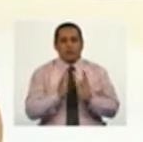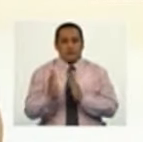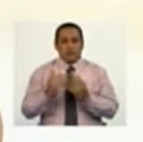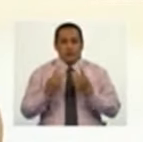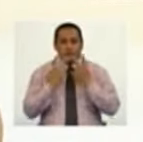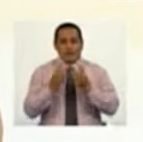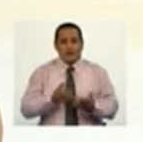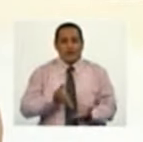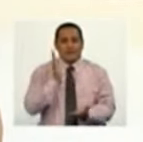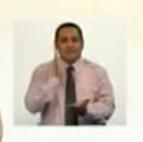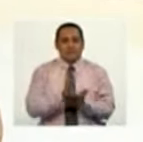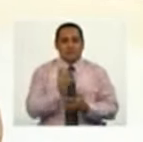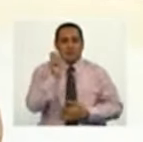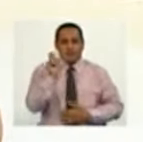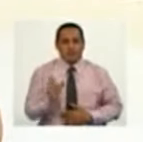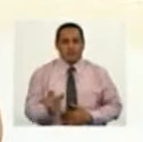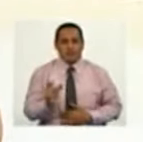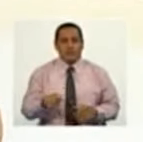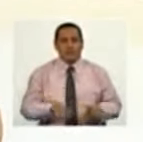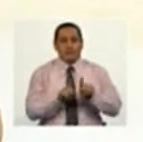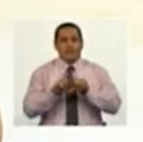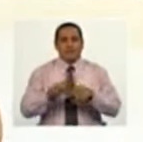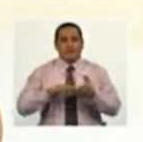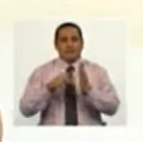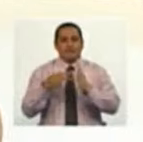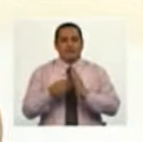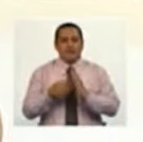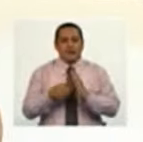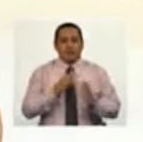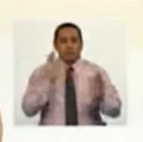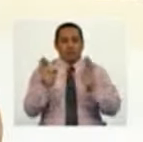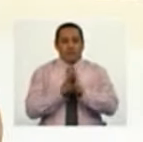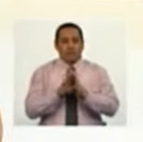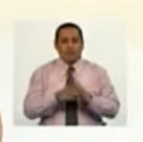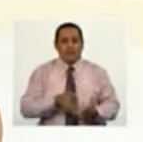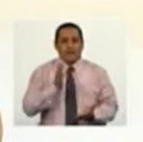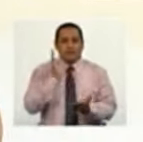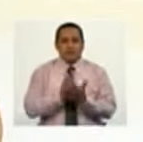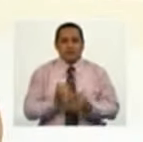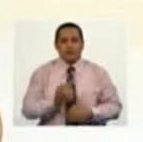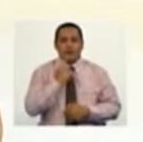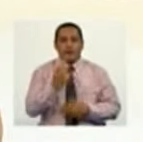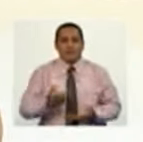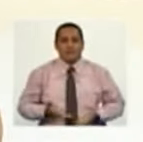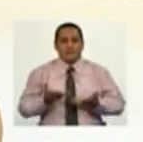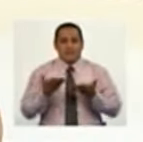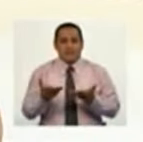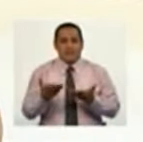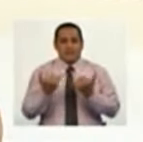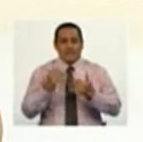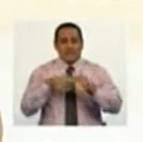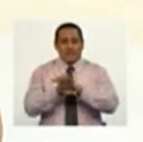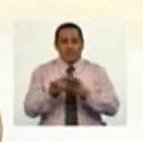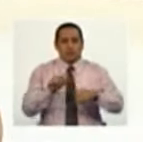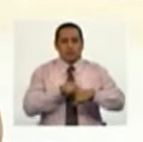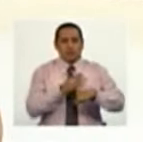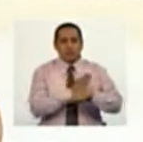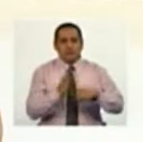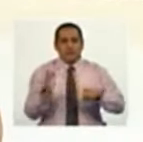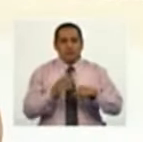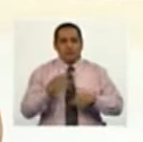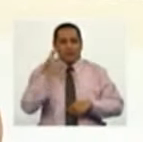procedimiento que derive en una sanción disciplinaria. ¿Y qué significa? De que la sanción debe ser aplicada dentro de un